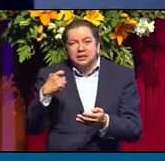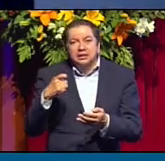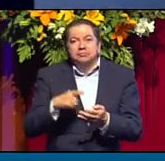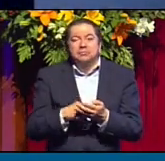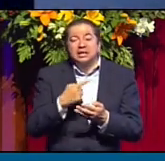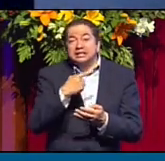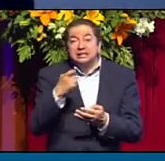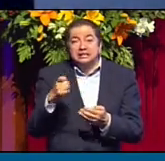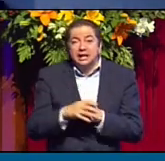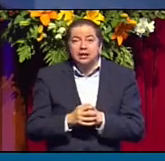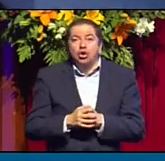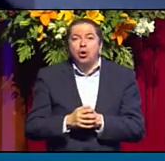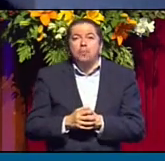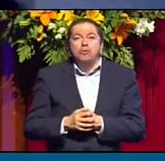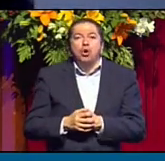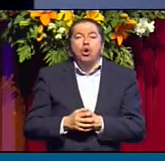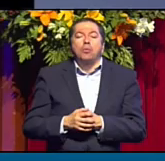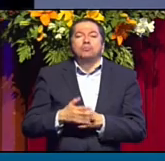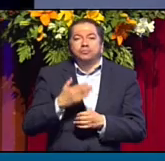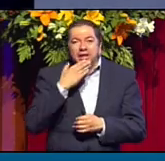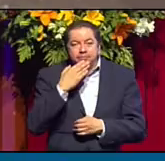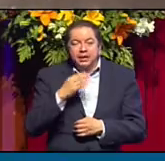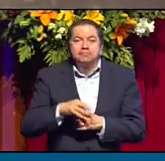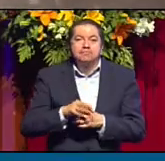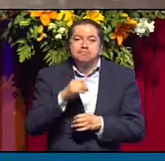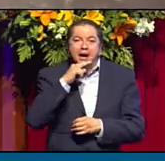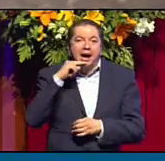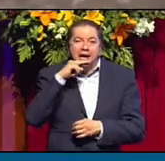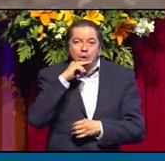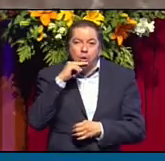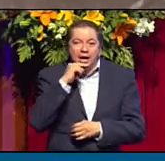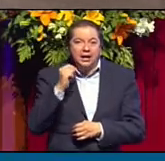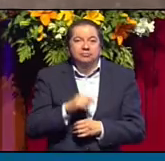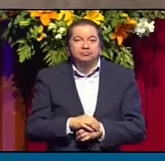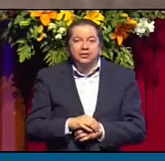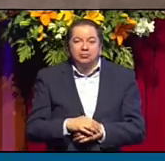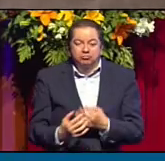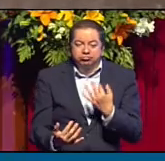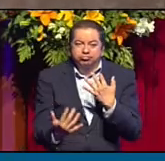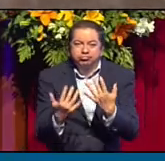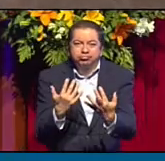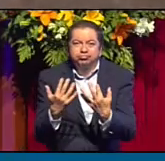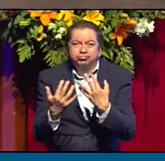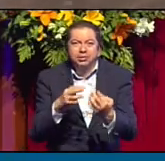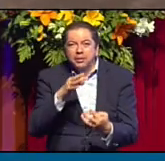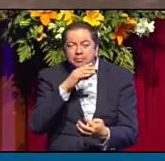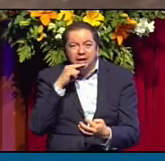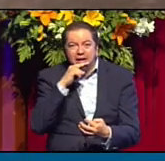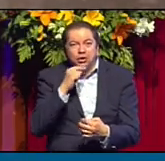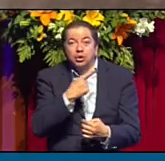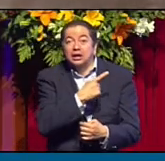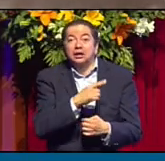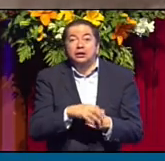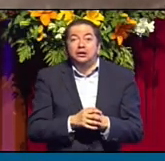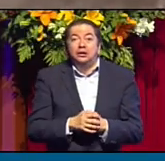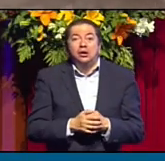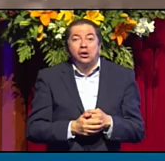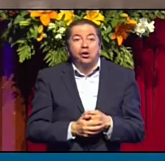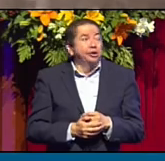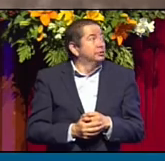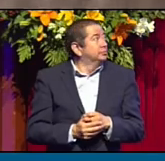1.100 matas de marihuana. Acá tenemos un procedimiento, la pedí que fue ahora, pero quise mostrárselo a los pocos que no lo habían venido. Esto no es una